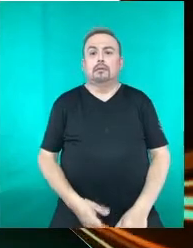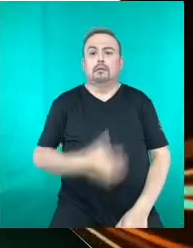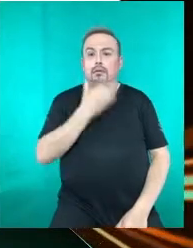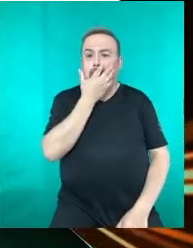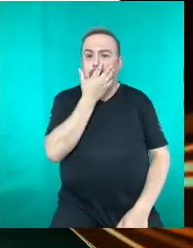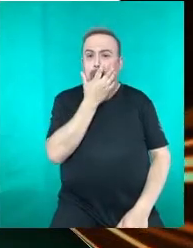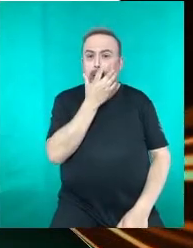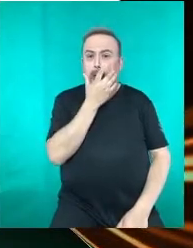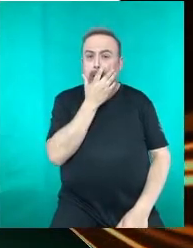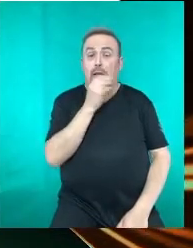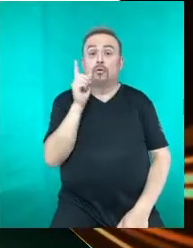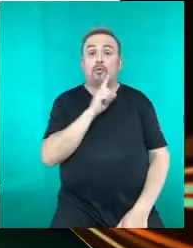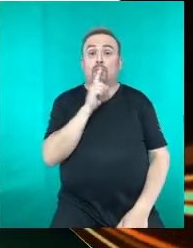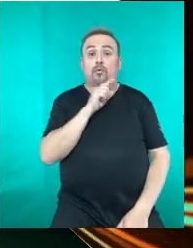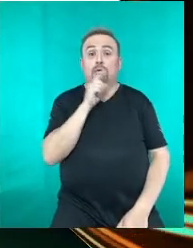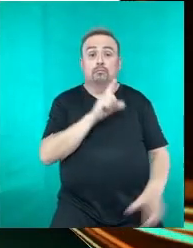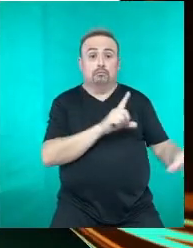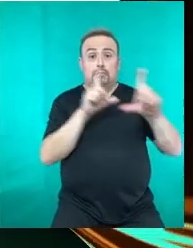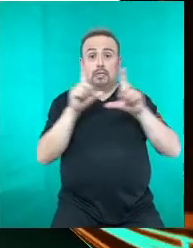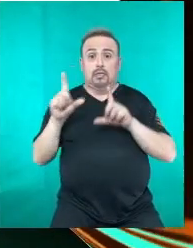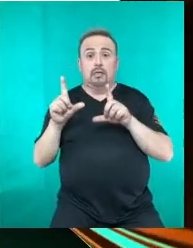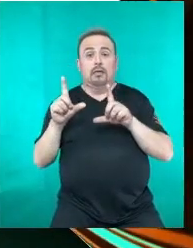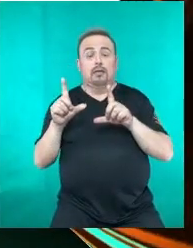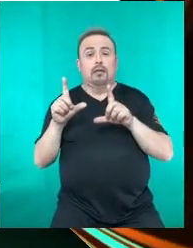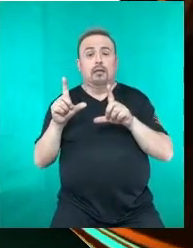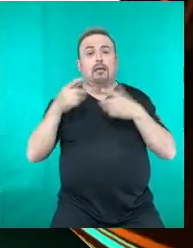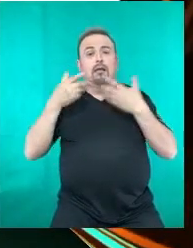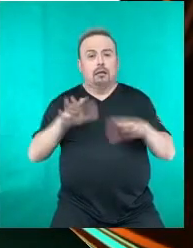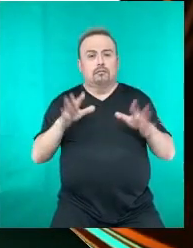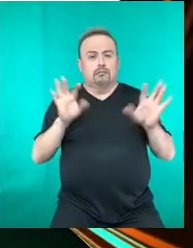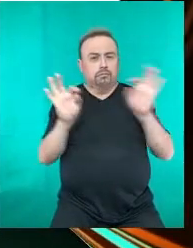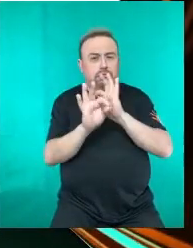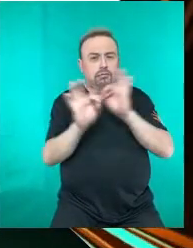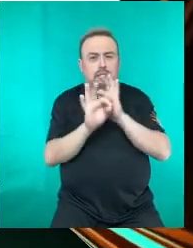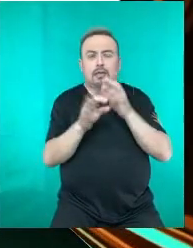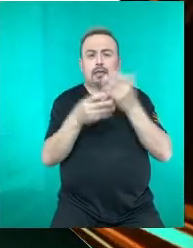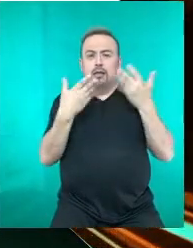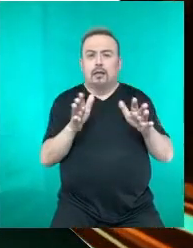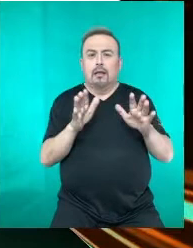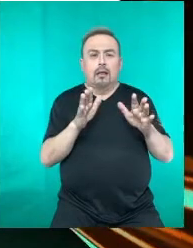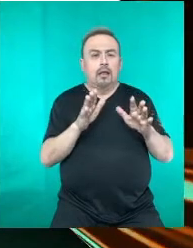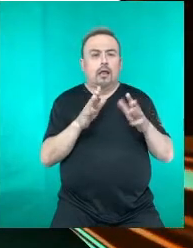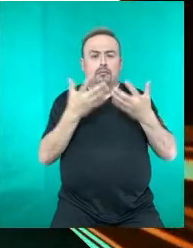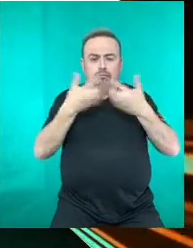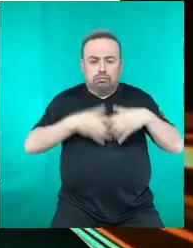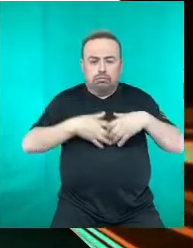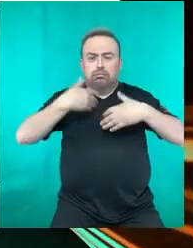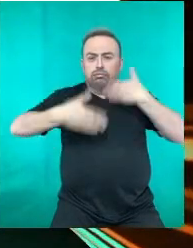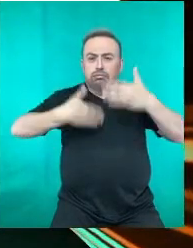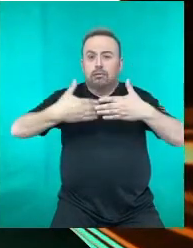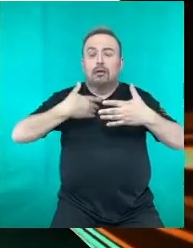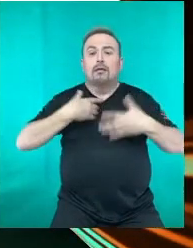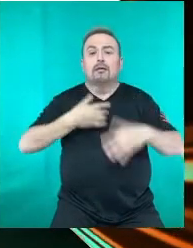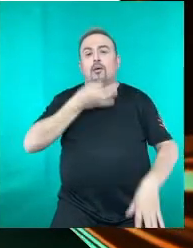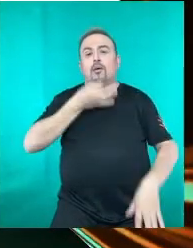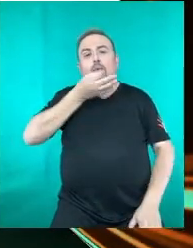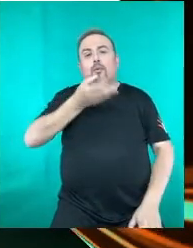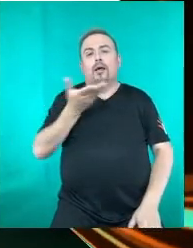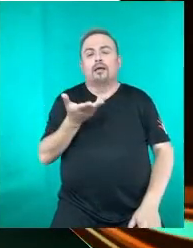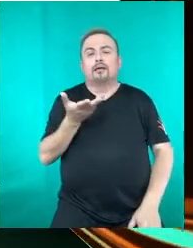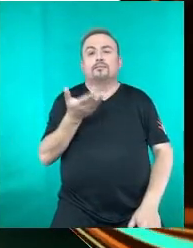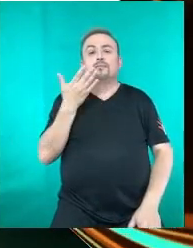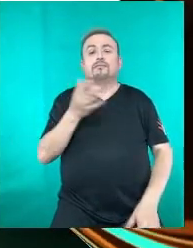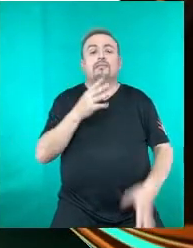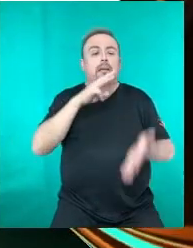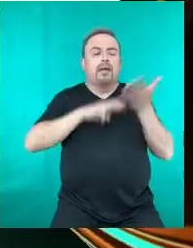Y la última lámina, un poco yendo más al detalle, más allá de explicar los equipos de proceso, es un poquito hablar de qué materiales